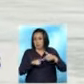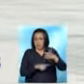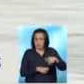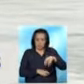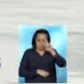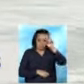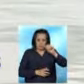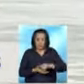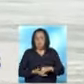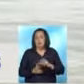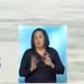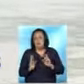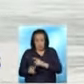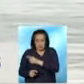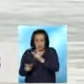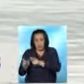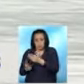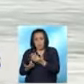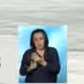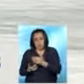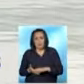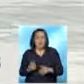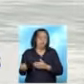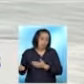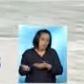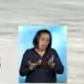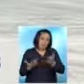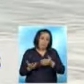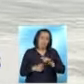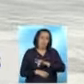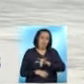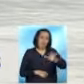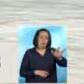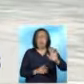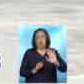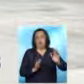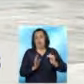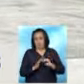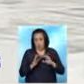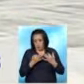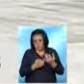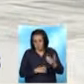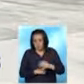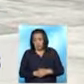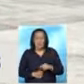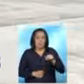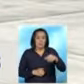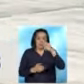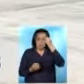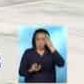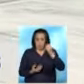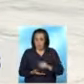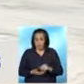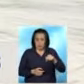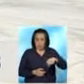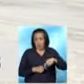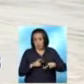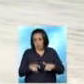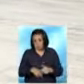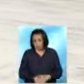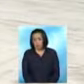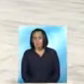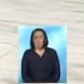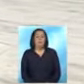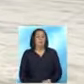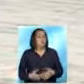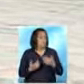que sean trasladados lo más pronto posible hacia sus hogares. Esa es la información que nosotros tenemos desde este punto, Lourdes.